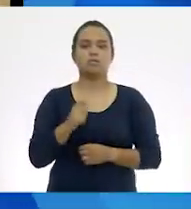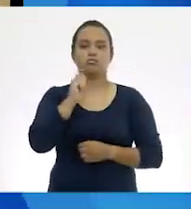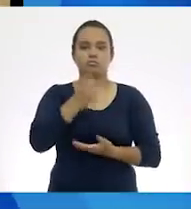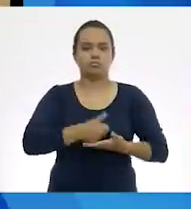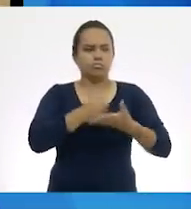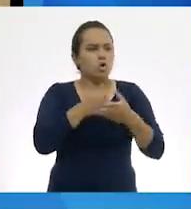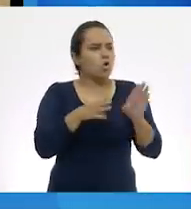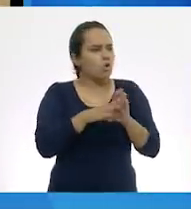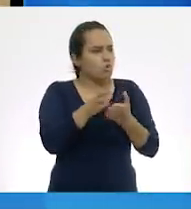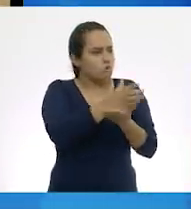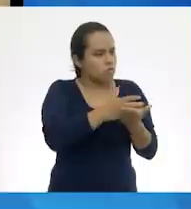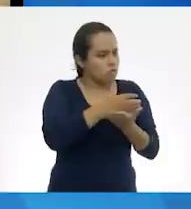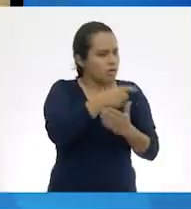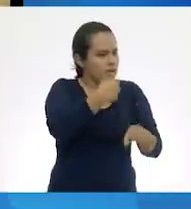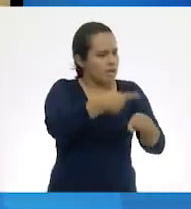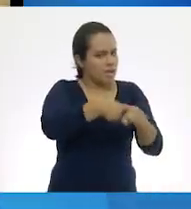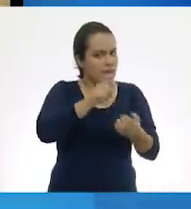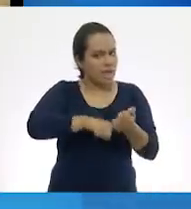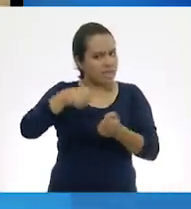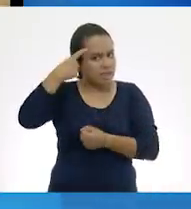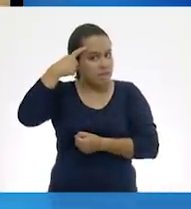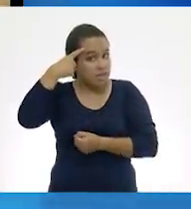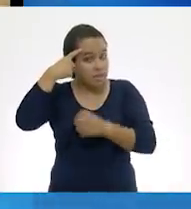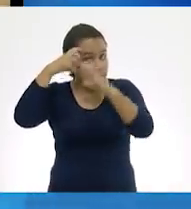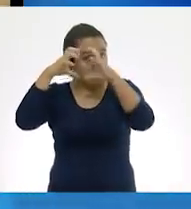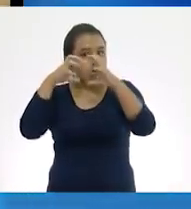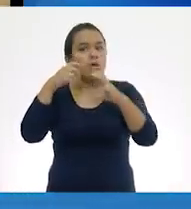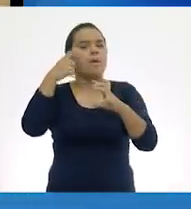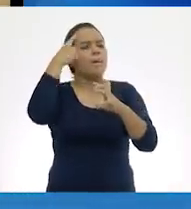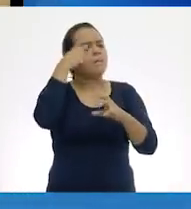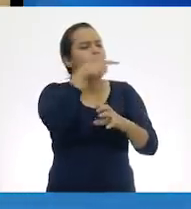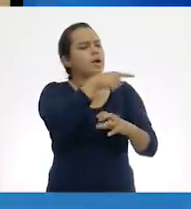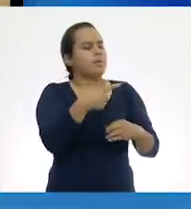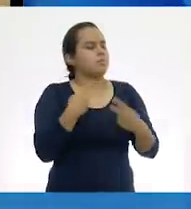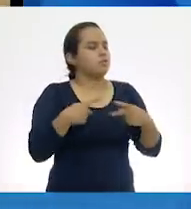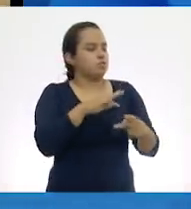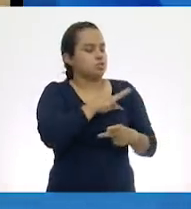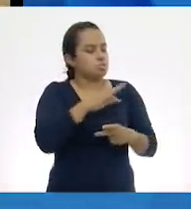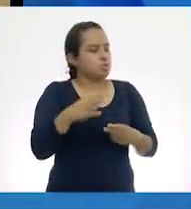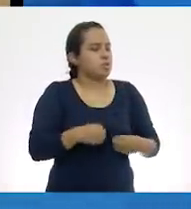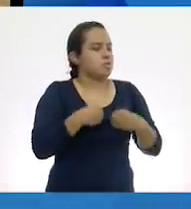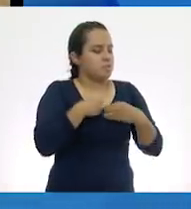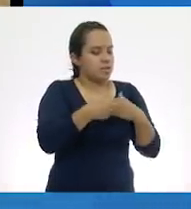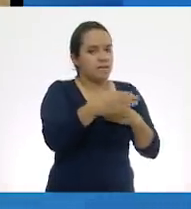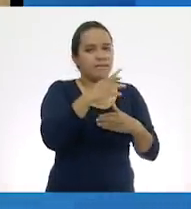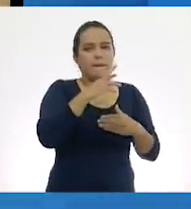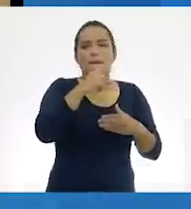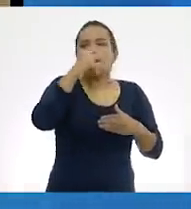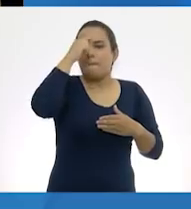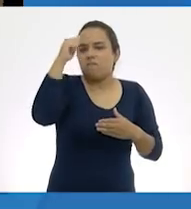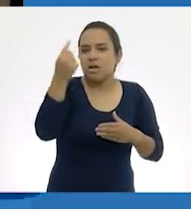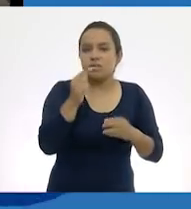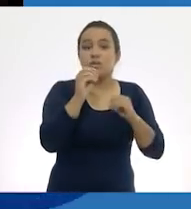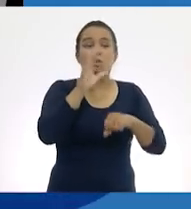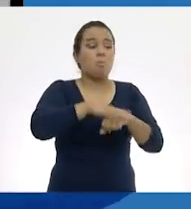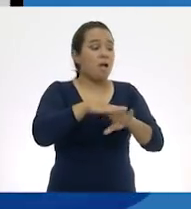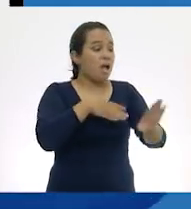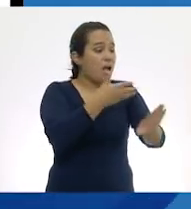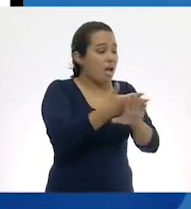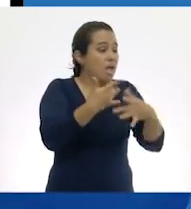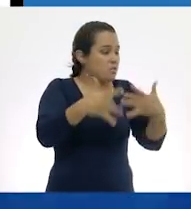de enfermedades cerebrales para que las personas puedan llevar una vida un poco más fácil y sin causarles otros daños o dolores.